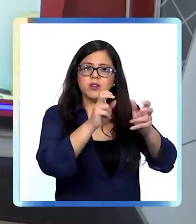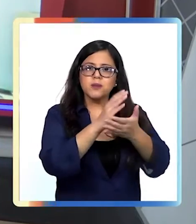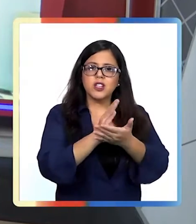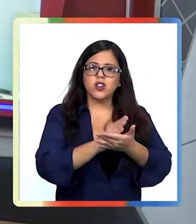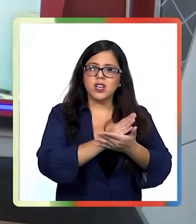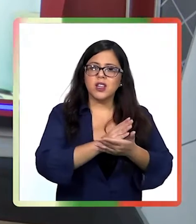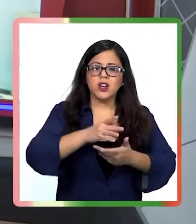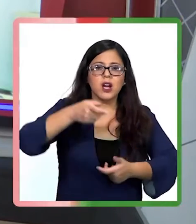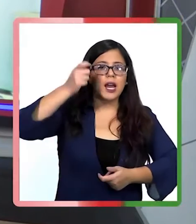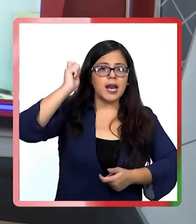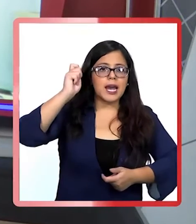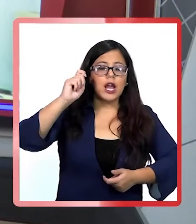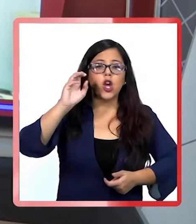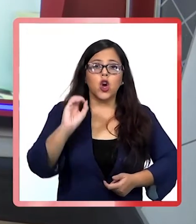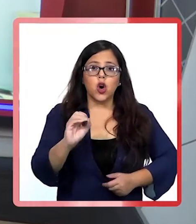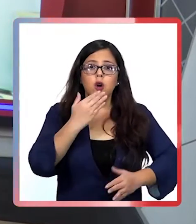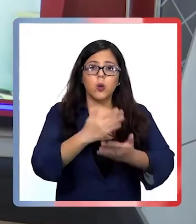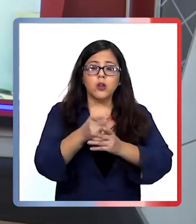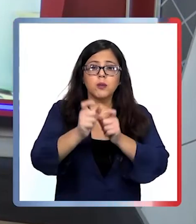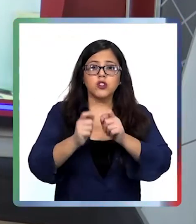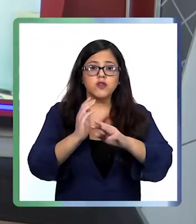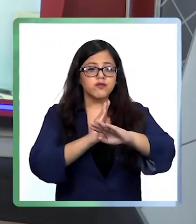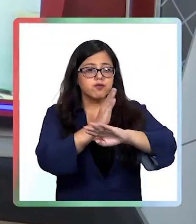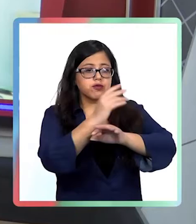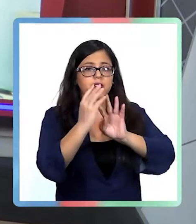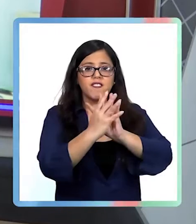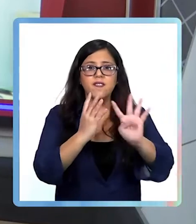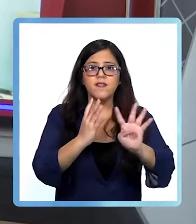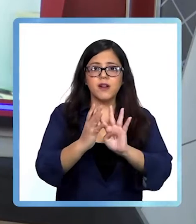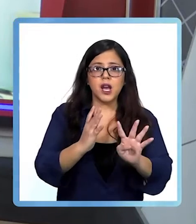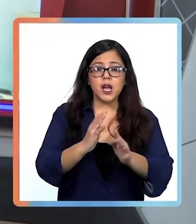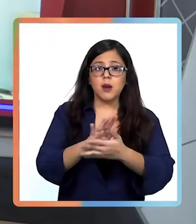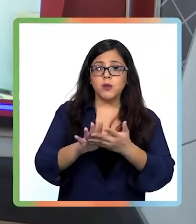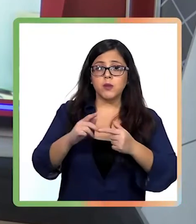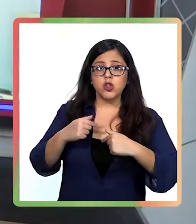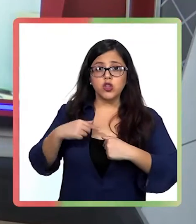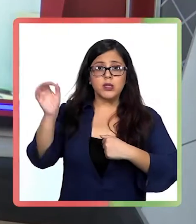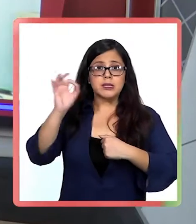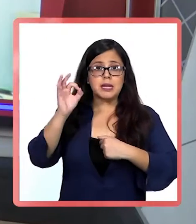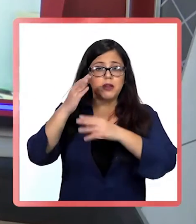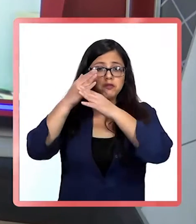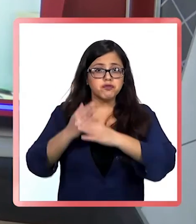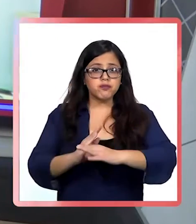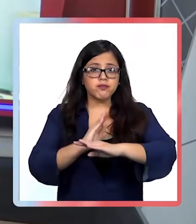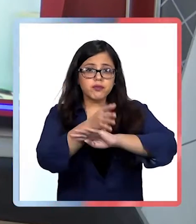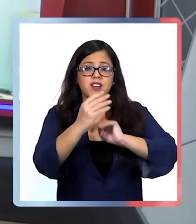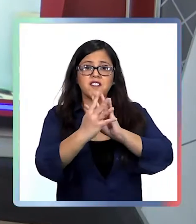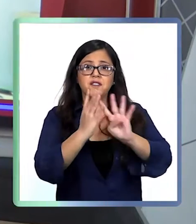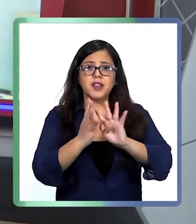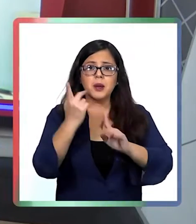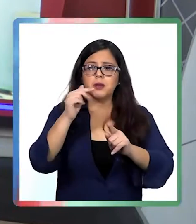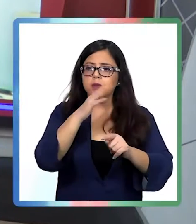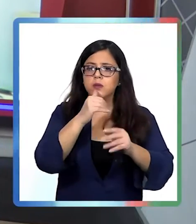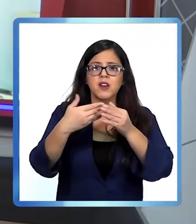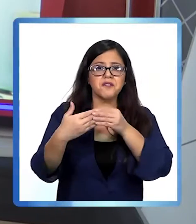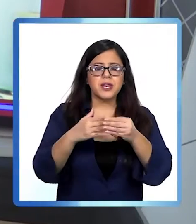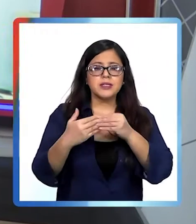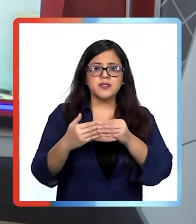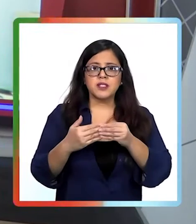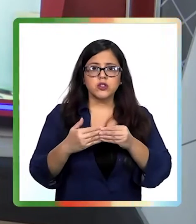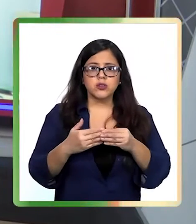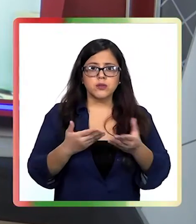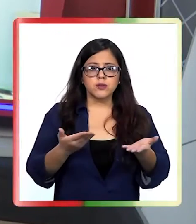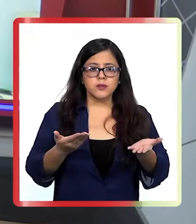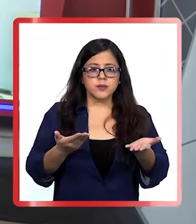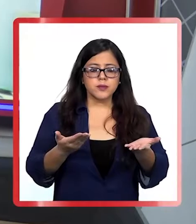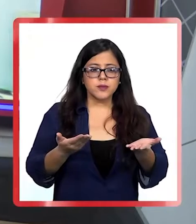por ejemplo, en los colegios, a la hora del recreo? ¿Qué hacer cuando la gente va a la feria, por ejemplo? En mi caso yo voy los días sábados y fíjese que sin